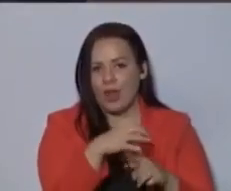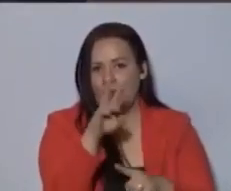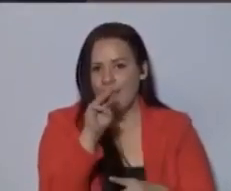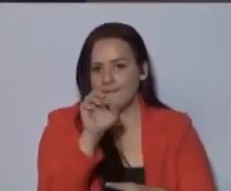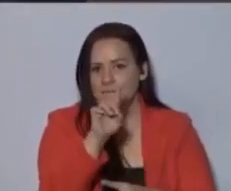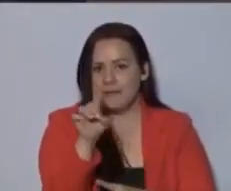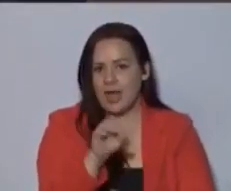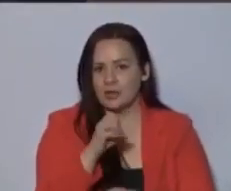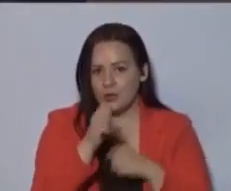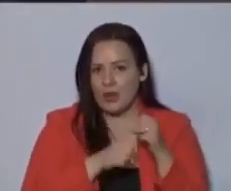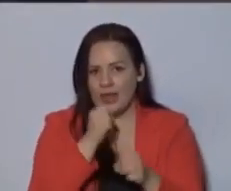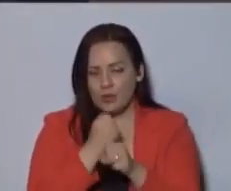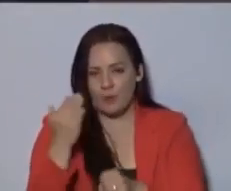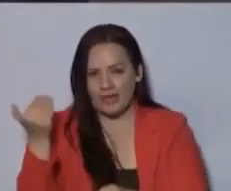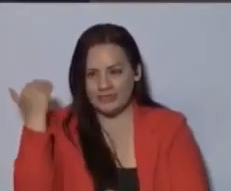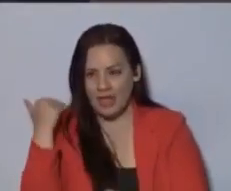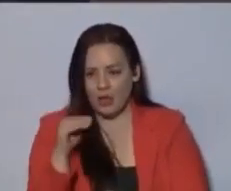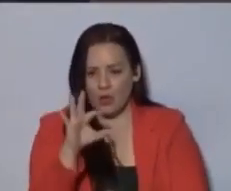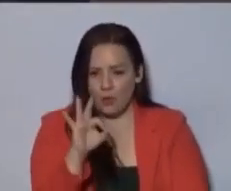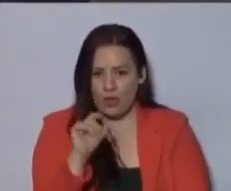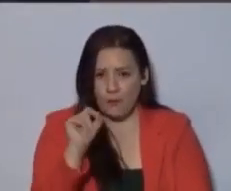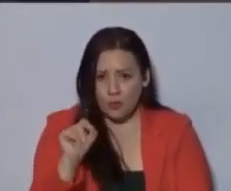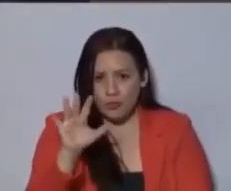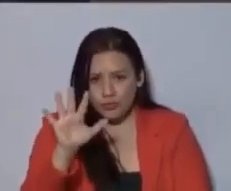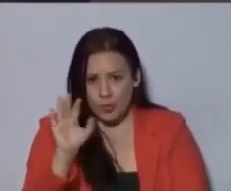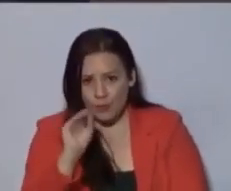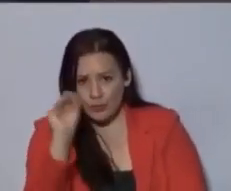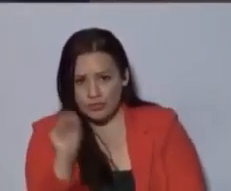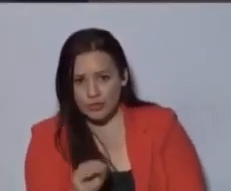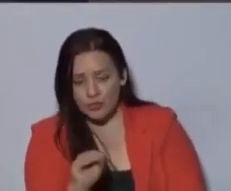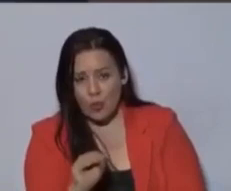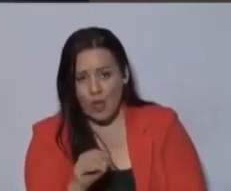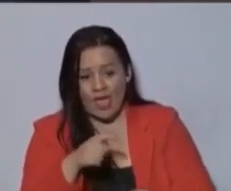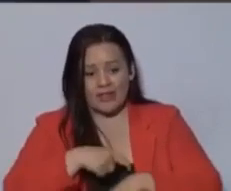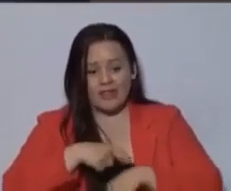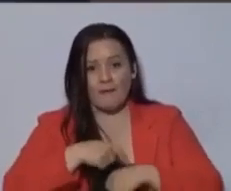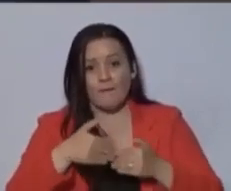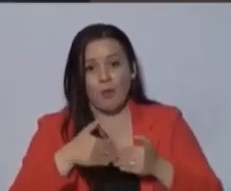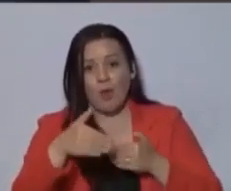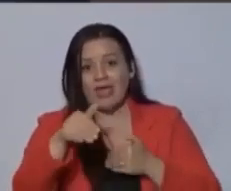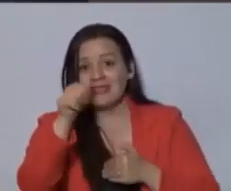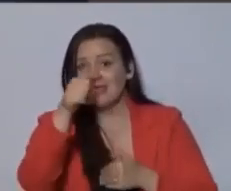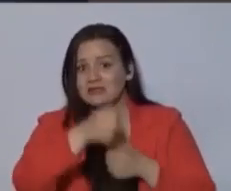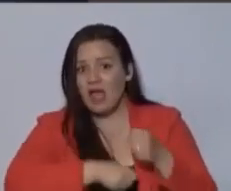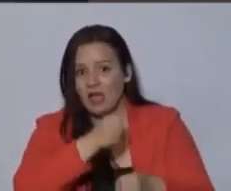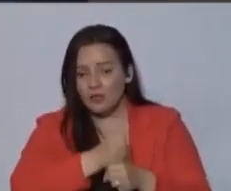pasado, al 9.5% a 10 años, diputado presidente.